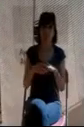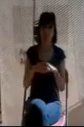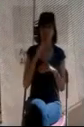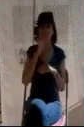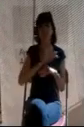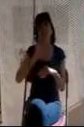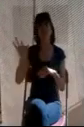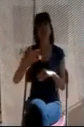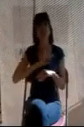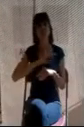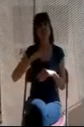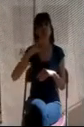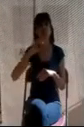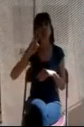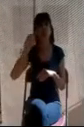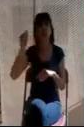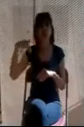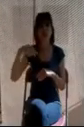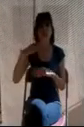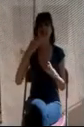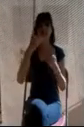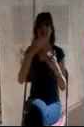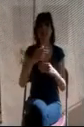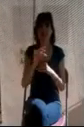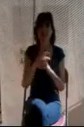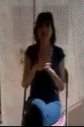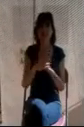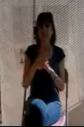Señor Cubián. Sí, muchas gracias. Yo voy a empezar